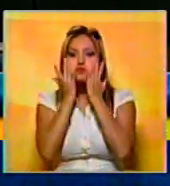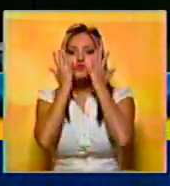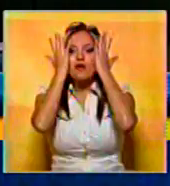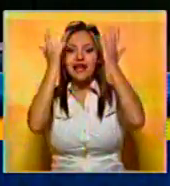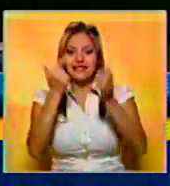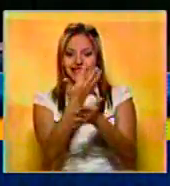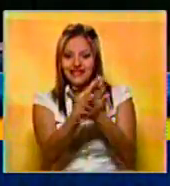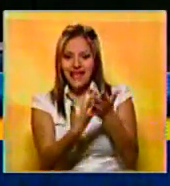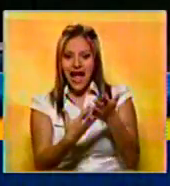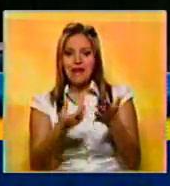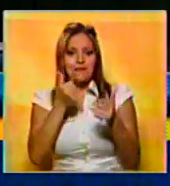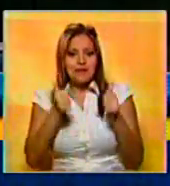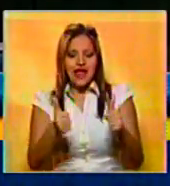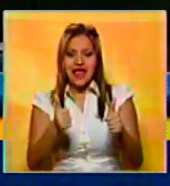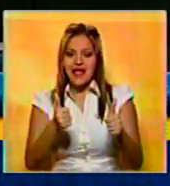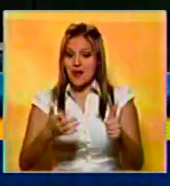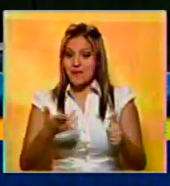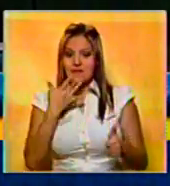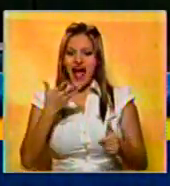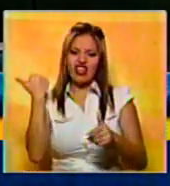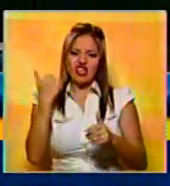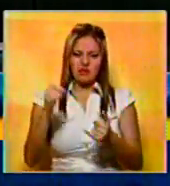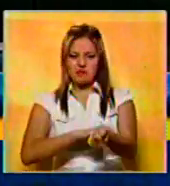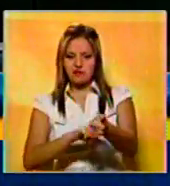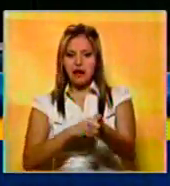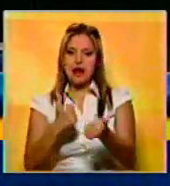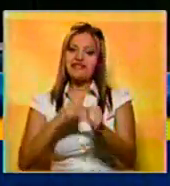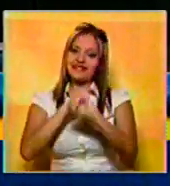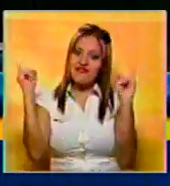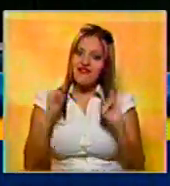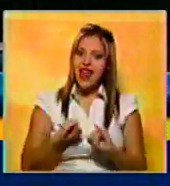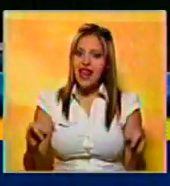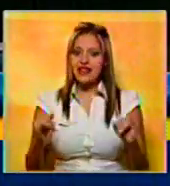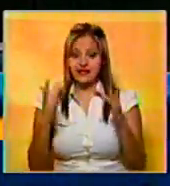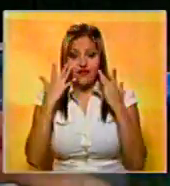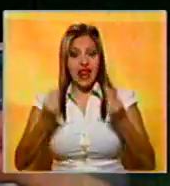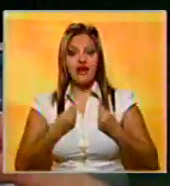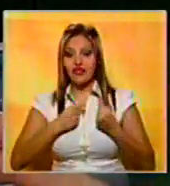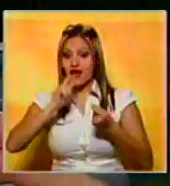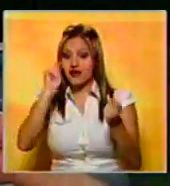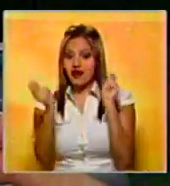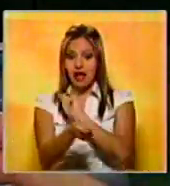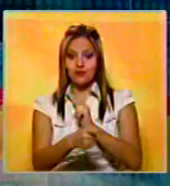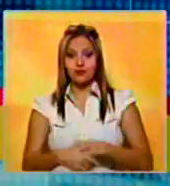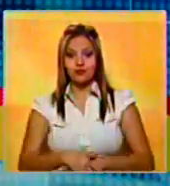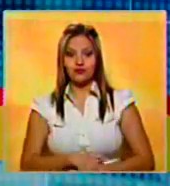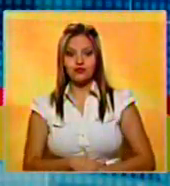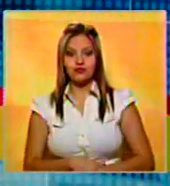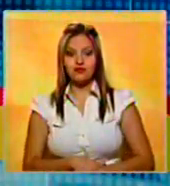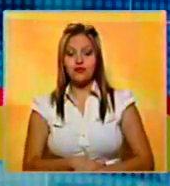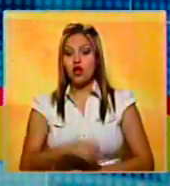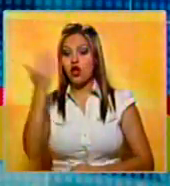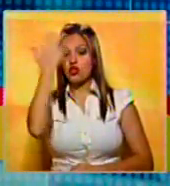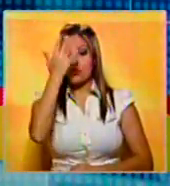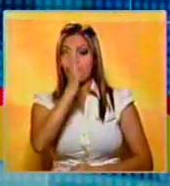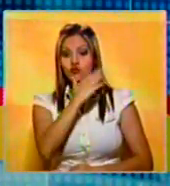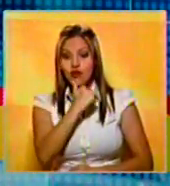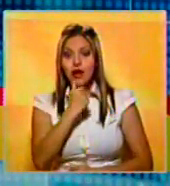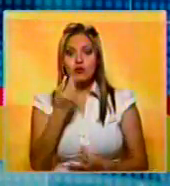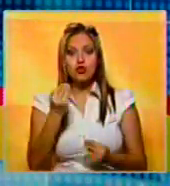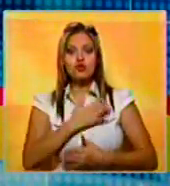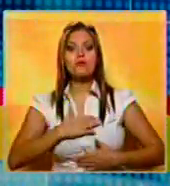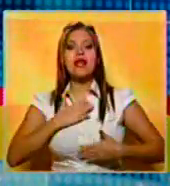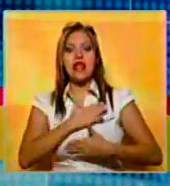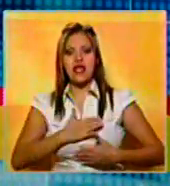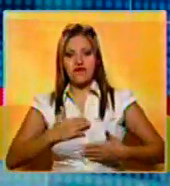los ojos, el ánimo se cambia. Cambia por completo la vida de la mujer. Sin duda, la cantidad de beneficios